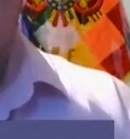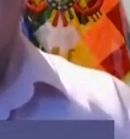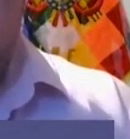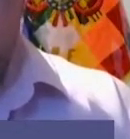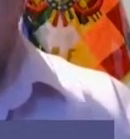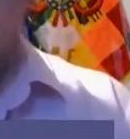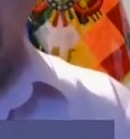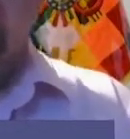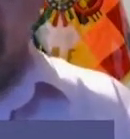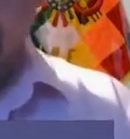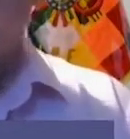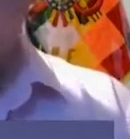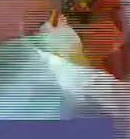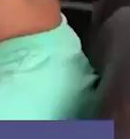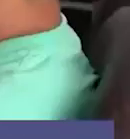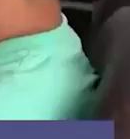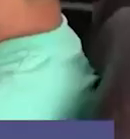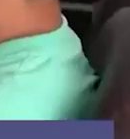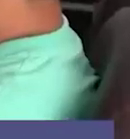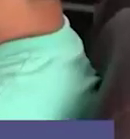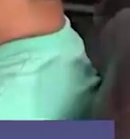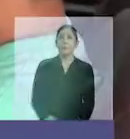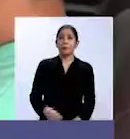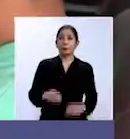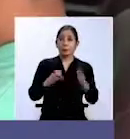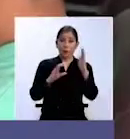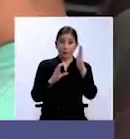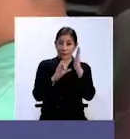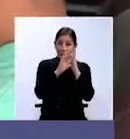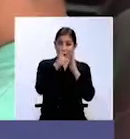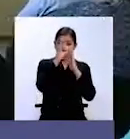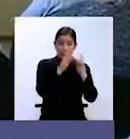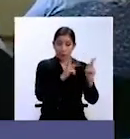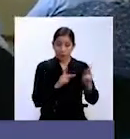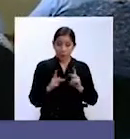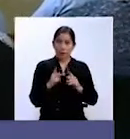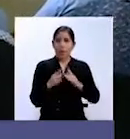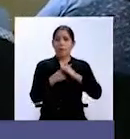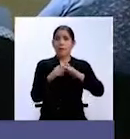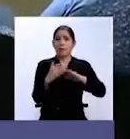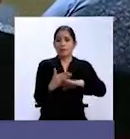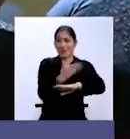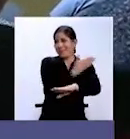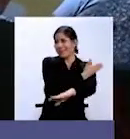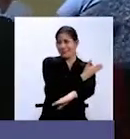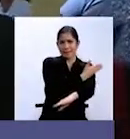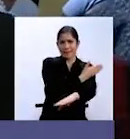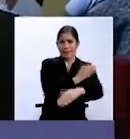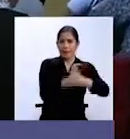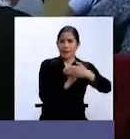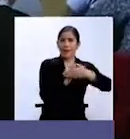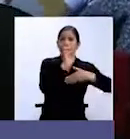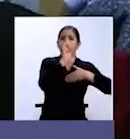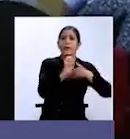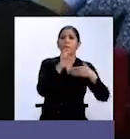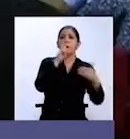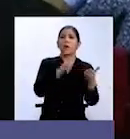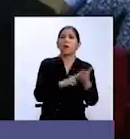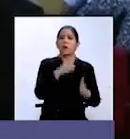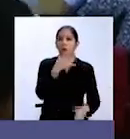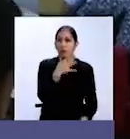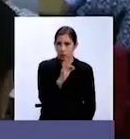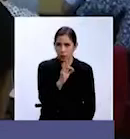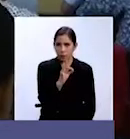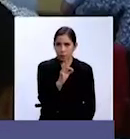poquito antes, no un poquito antes, 2 años antes. En enero de 2019, el Instituto Nacional de